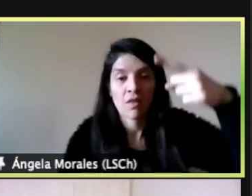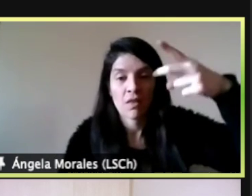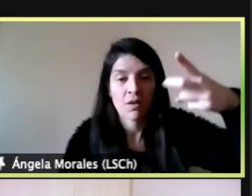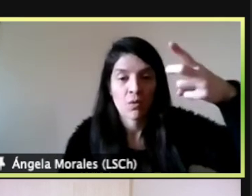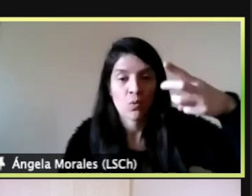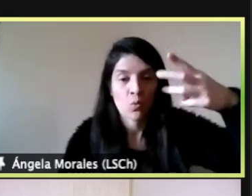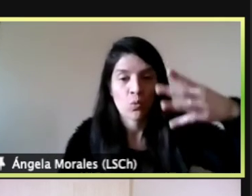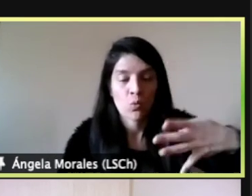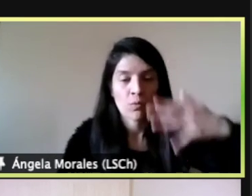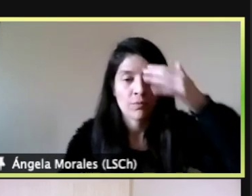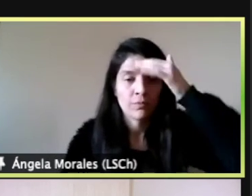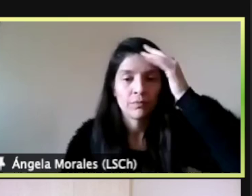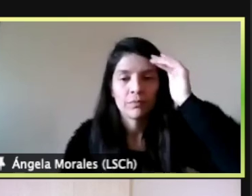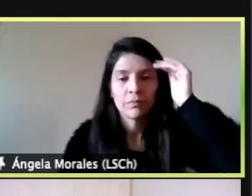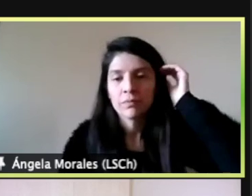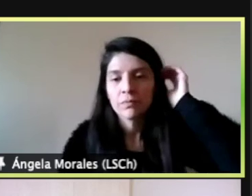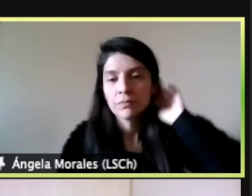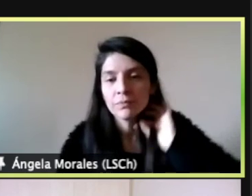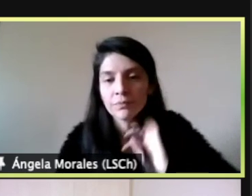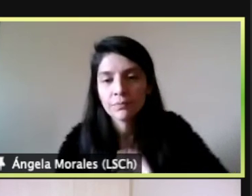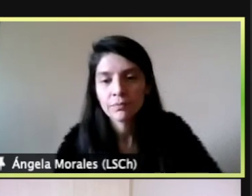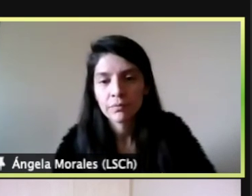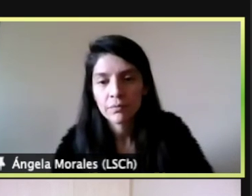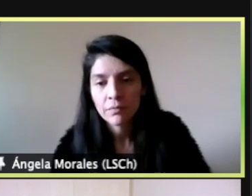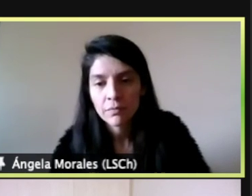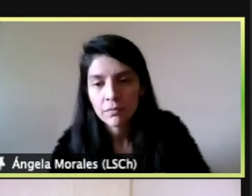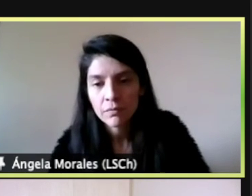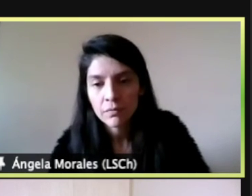no, aquí voy a tener que cambiarlo, va a tener que ser acá.